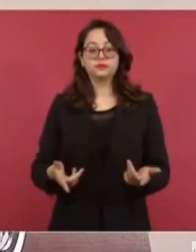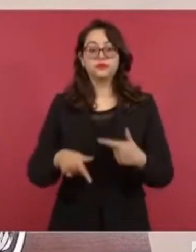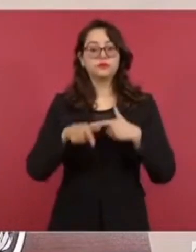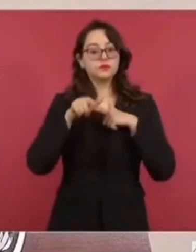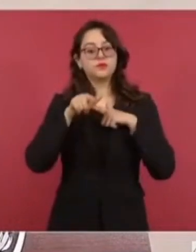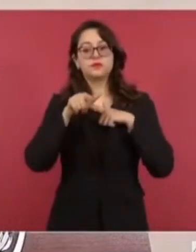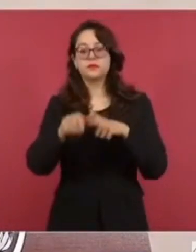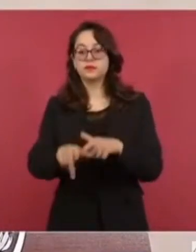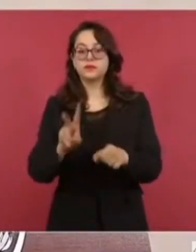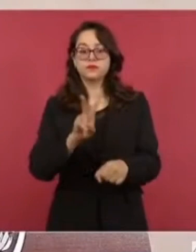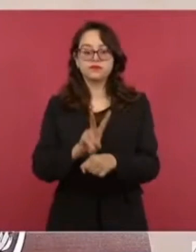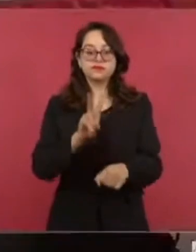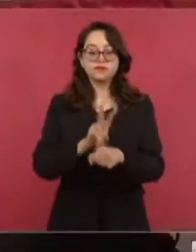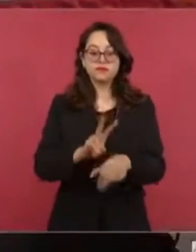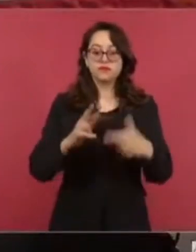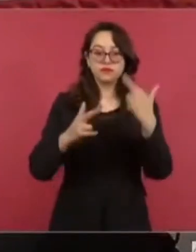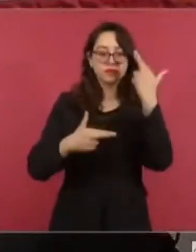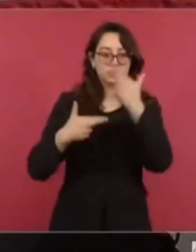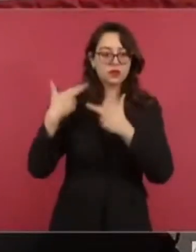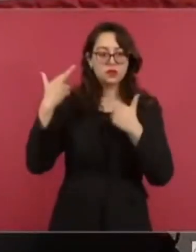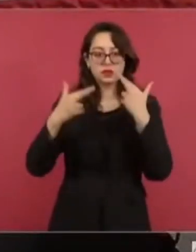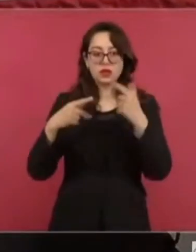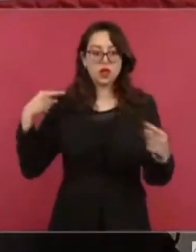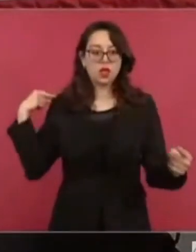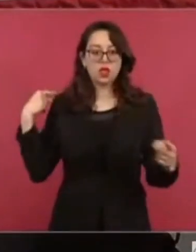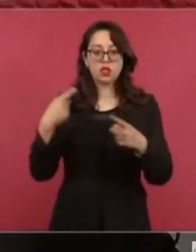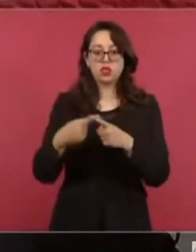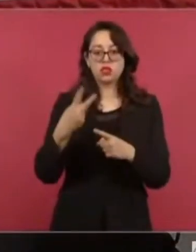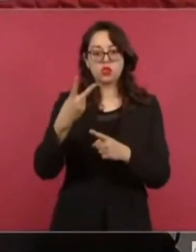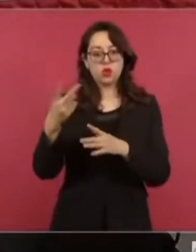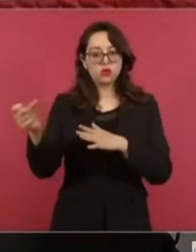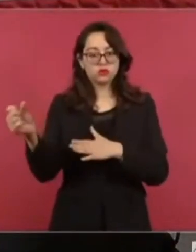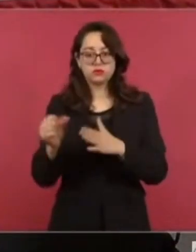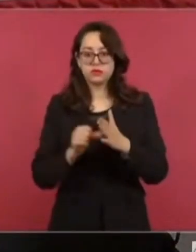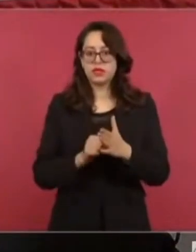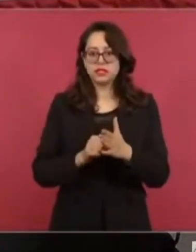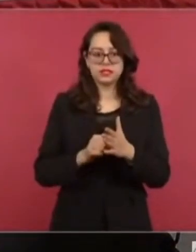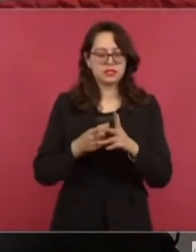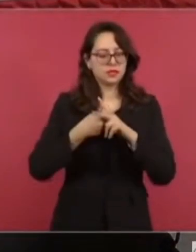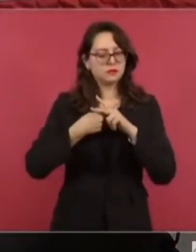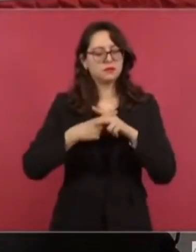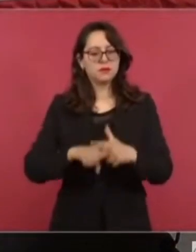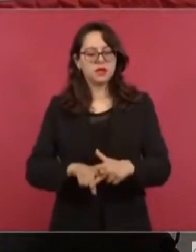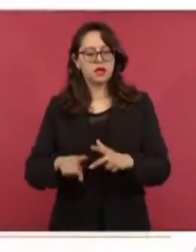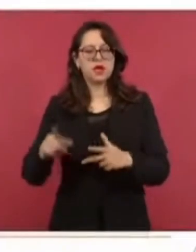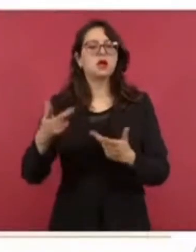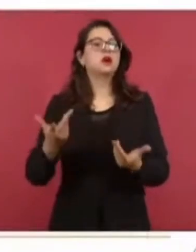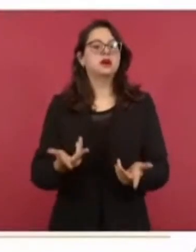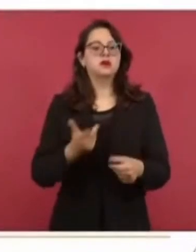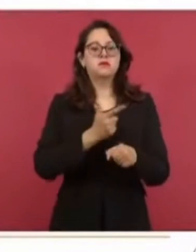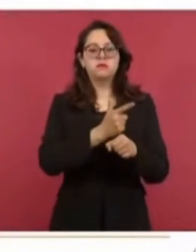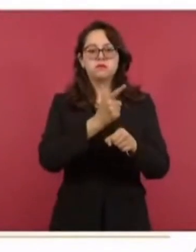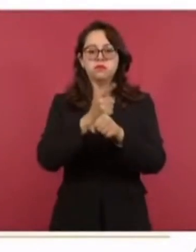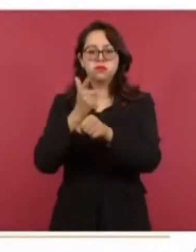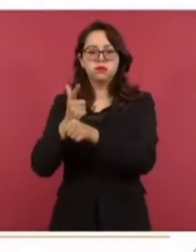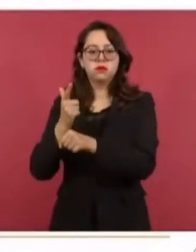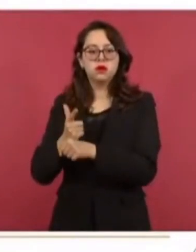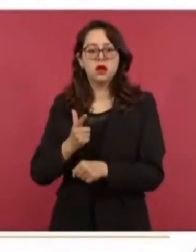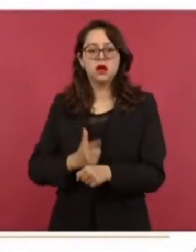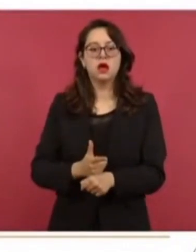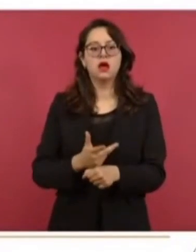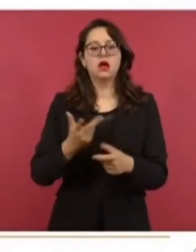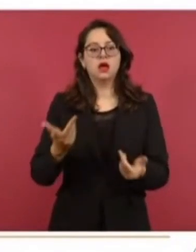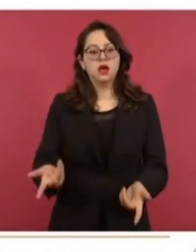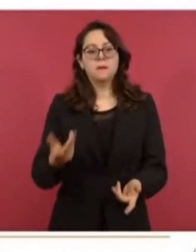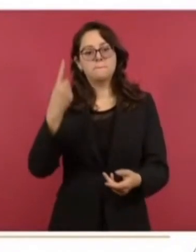es un seguimiento que se tenía desde hace 2 meses. Se han ejecutado estrategias particulares de nebulización